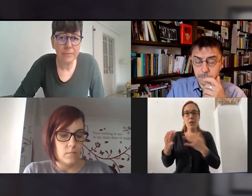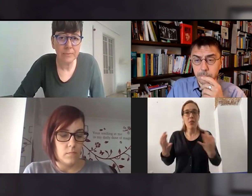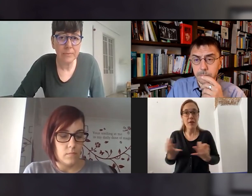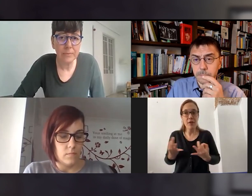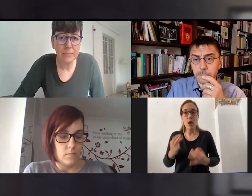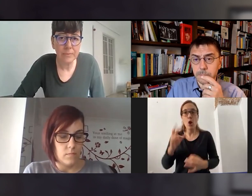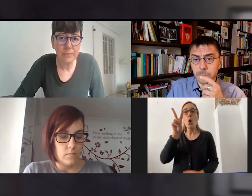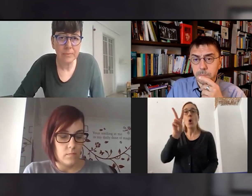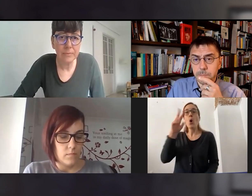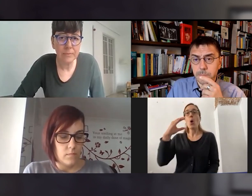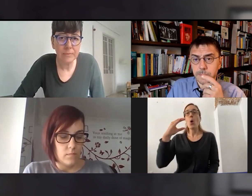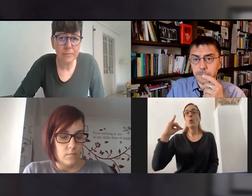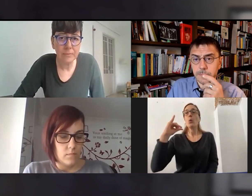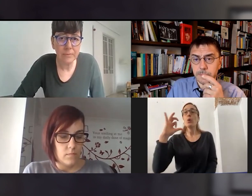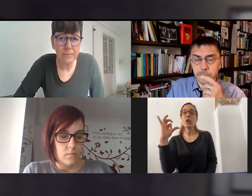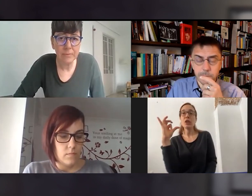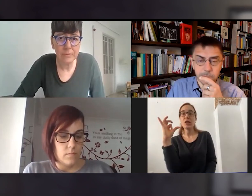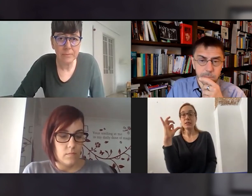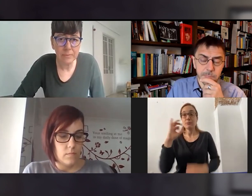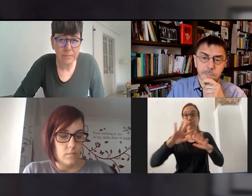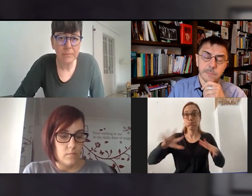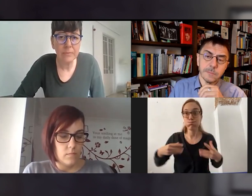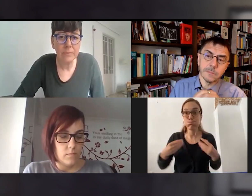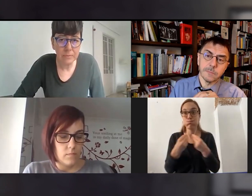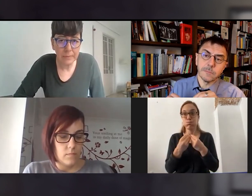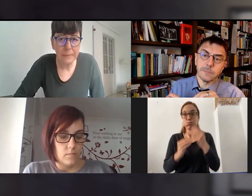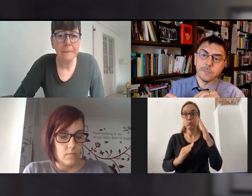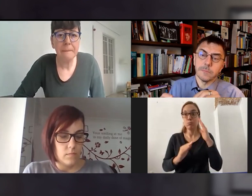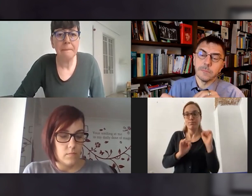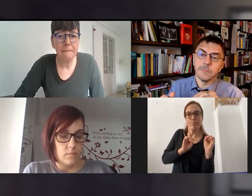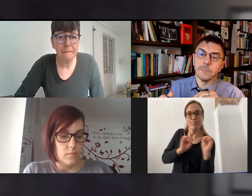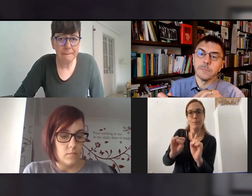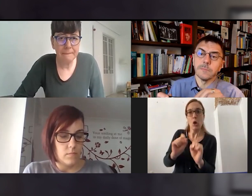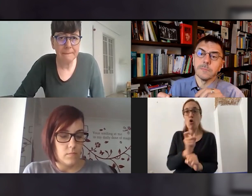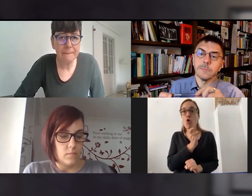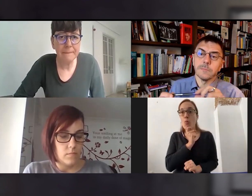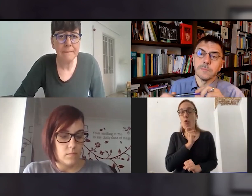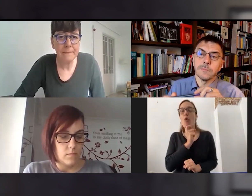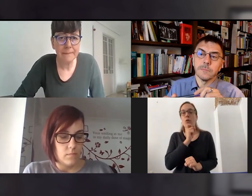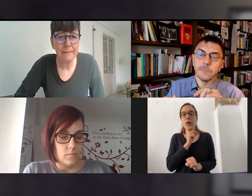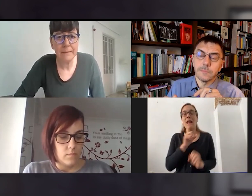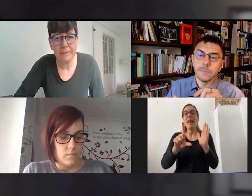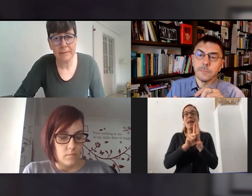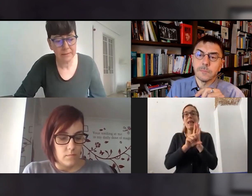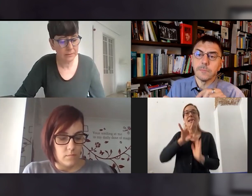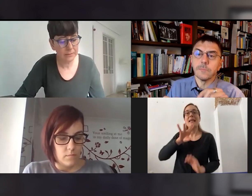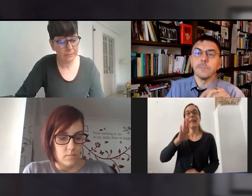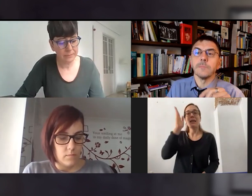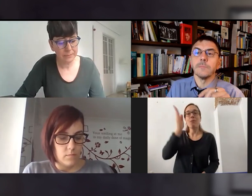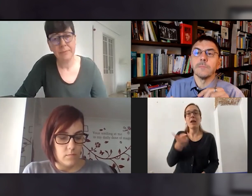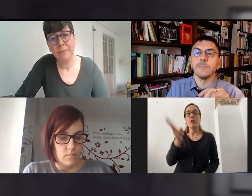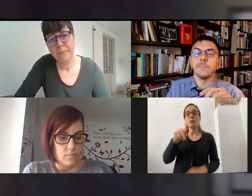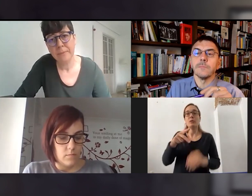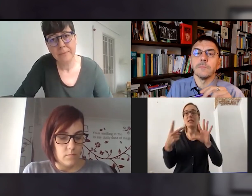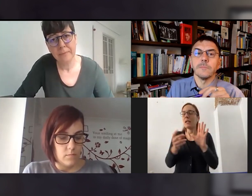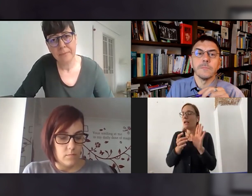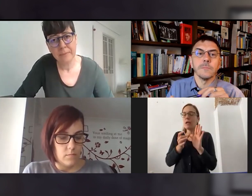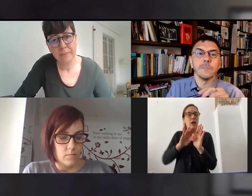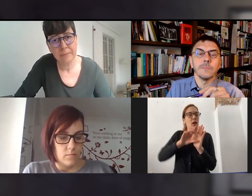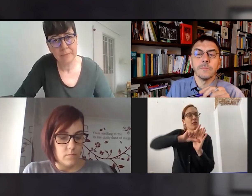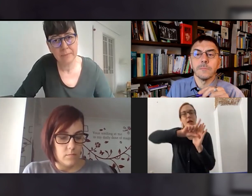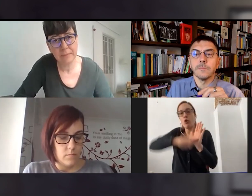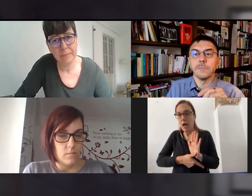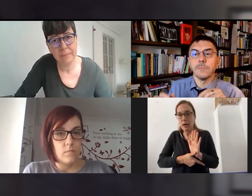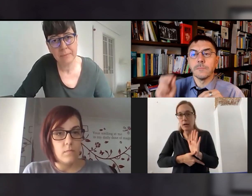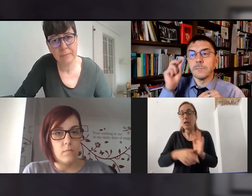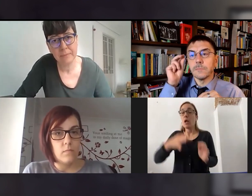sin camas en los hospitales? Empecemos derogando la ley 15/97 y Podemos debe liderar. Al final vemos cómo, si hablamos